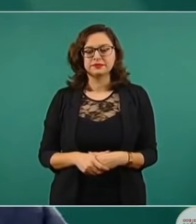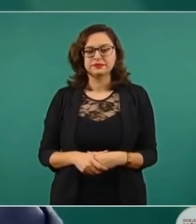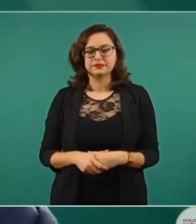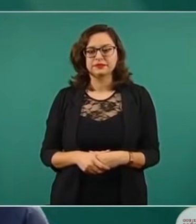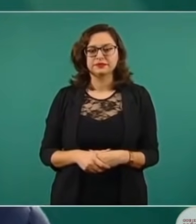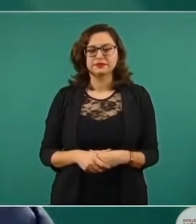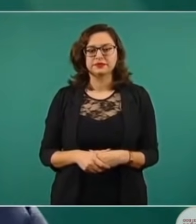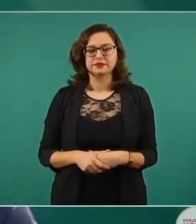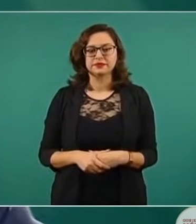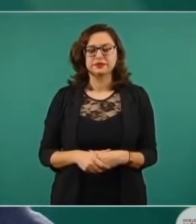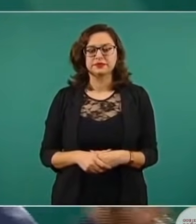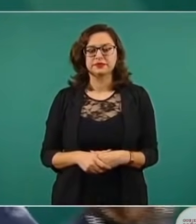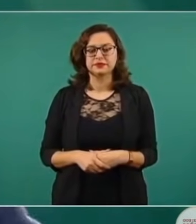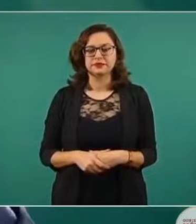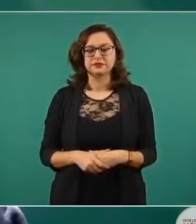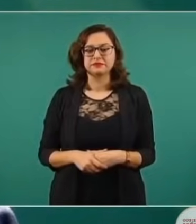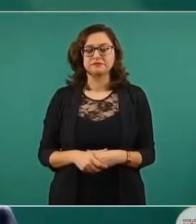y